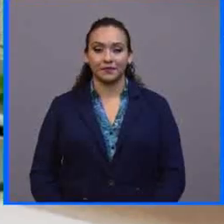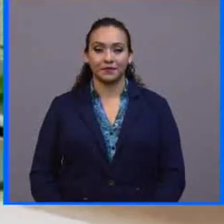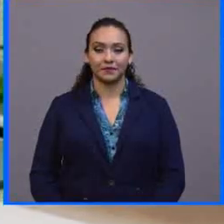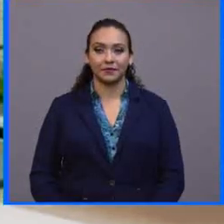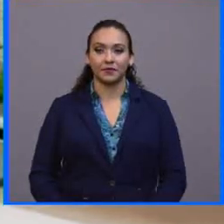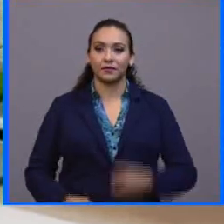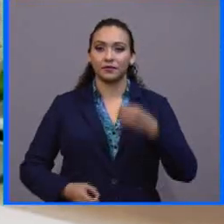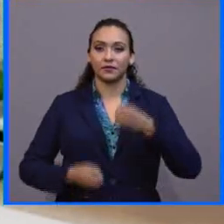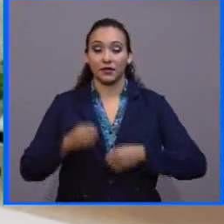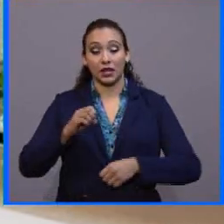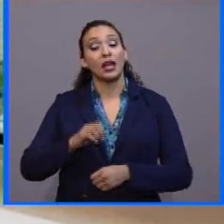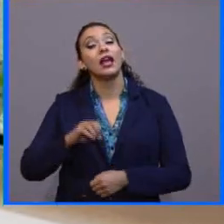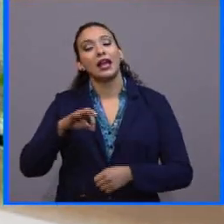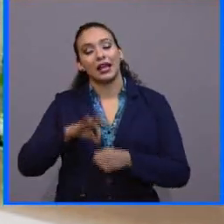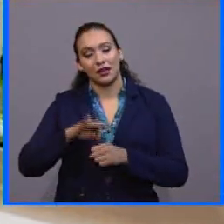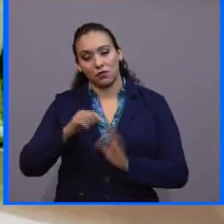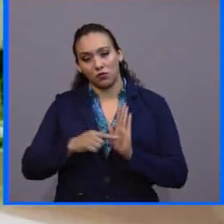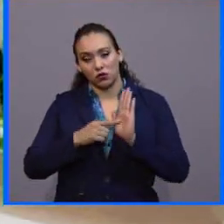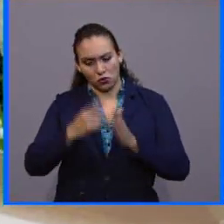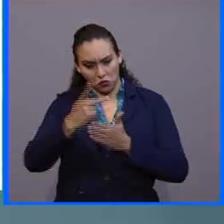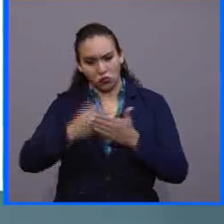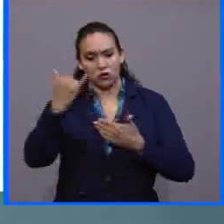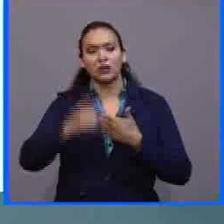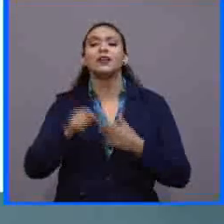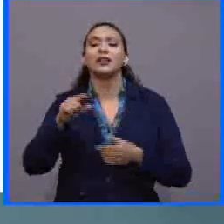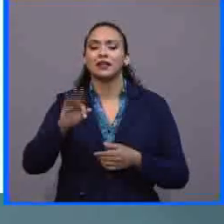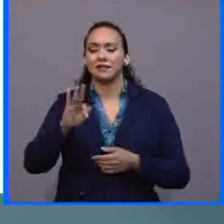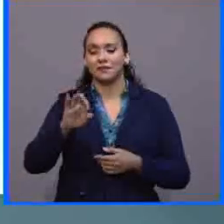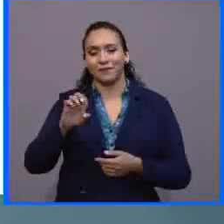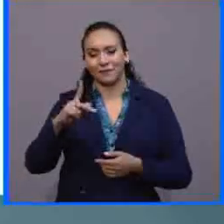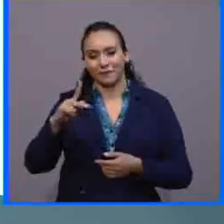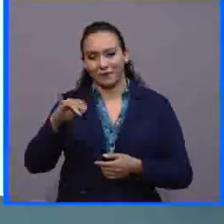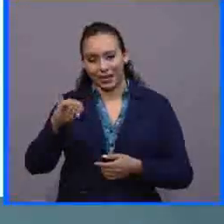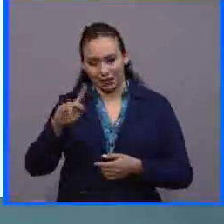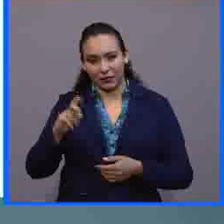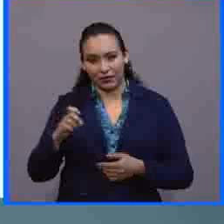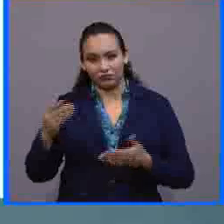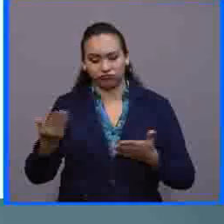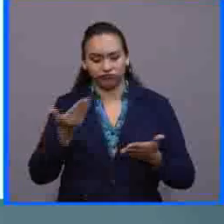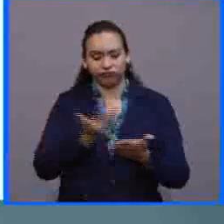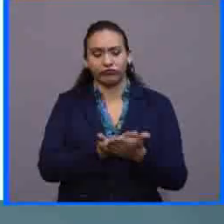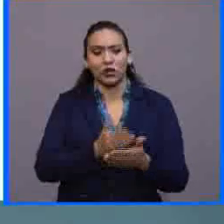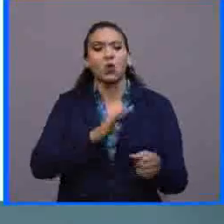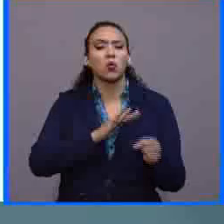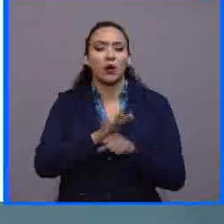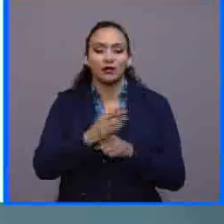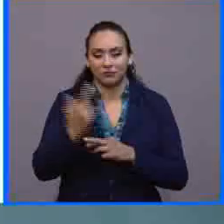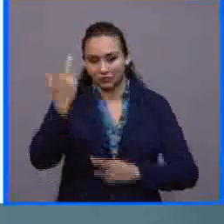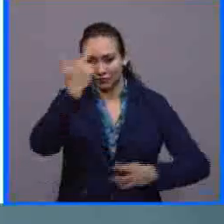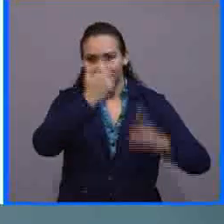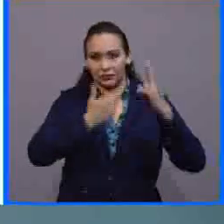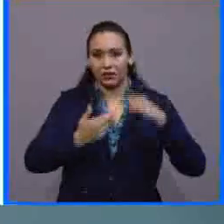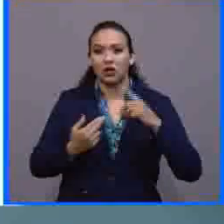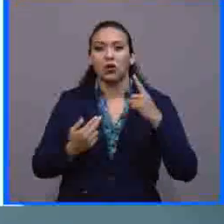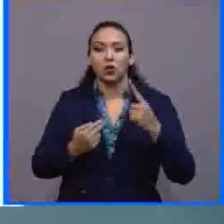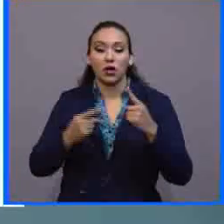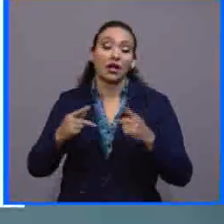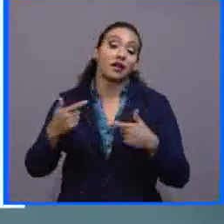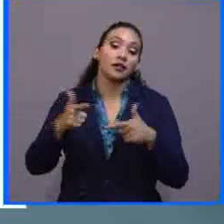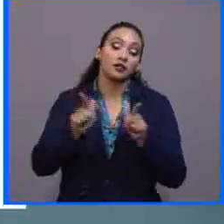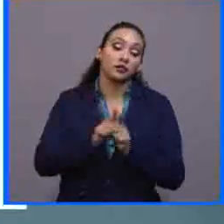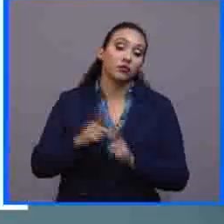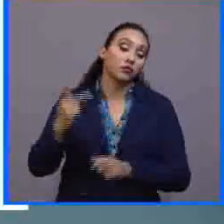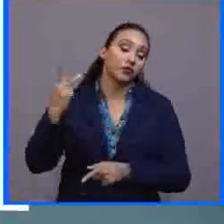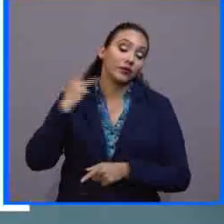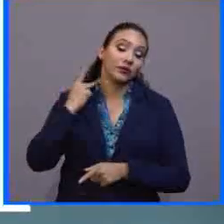El Tribunal Electoral dio a conocer el proyecto también del magistrado Felipe de la Mata Pizaña, con el que propone resolver el recurso promovido por el partido